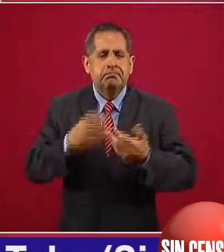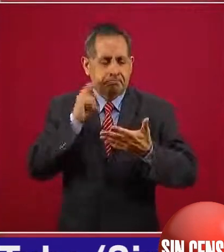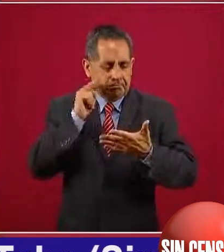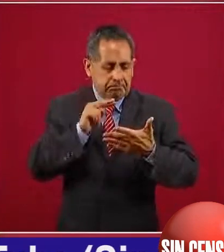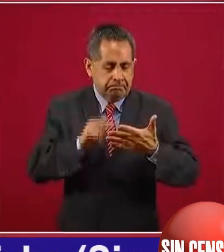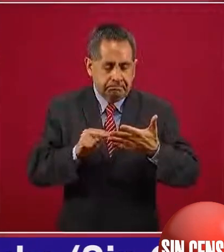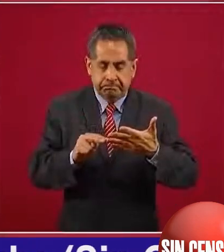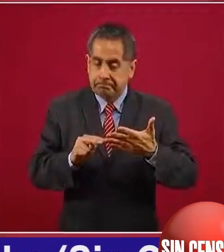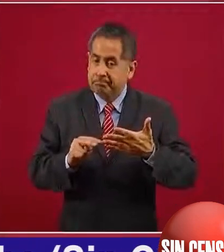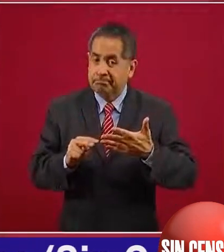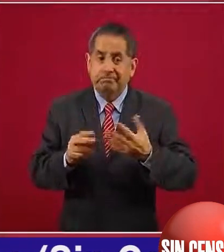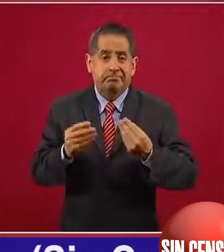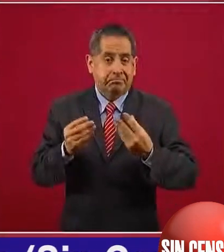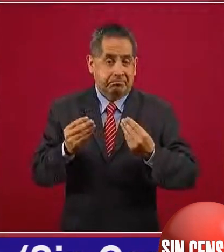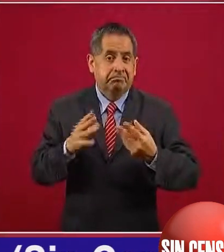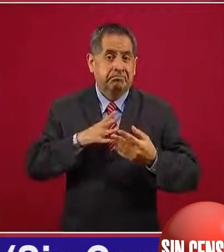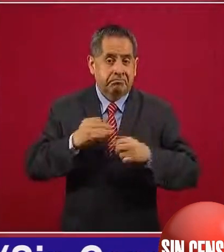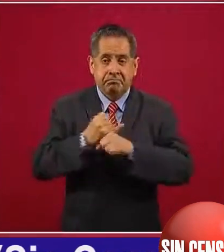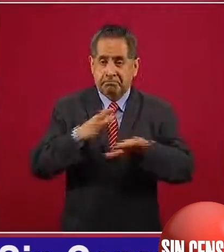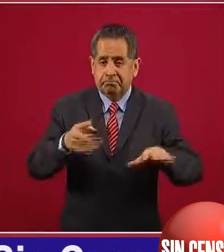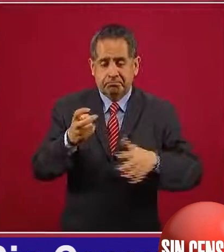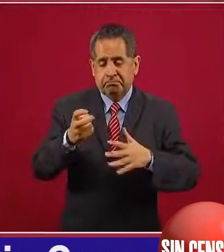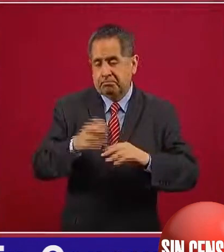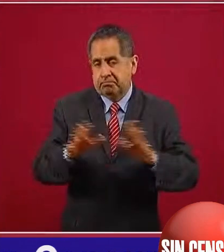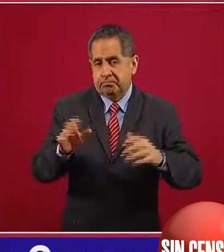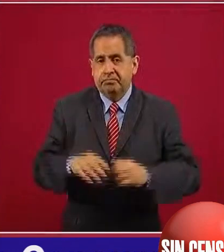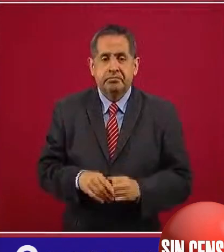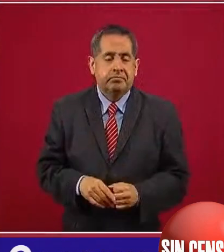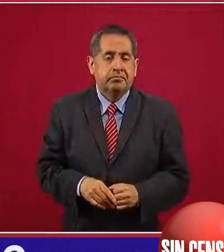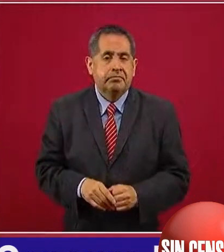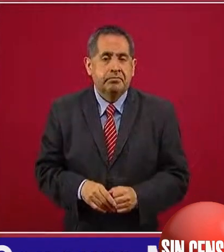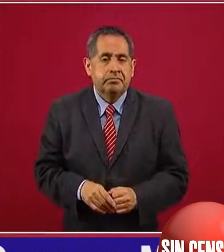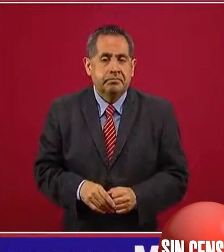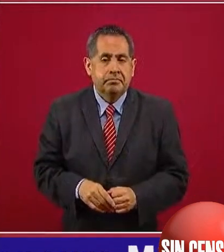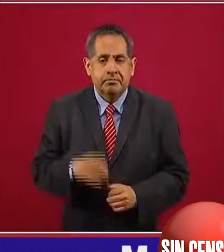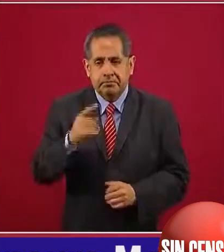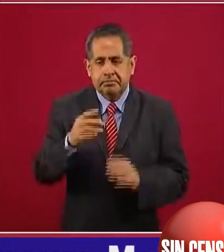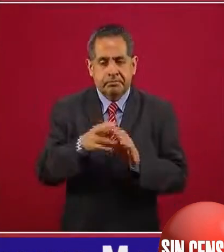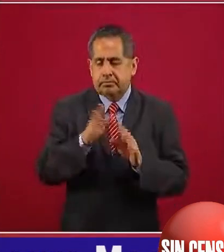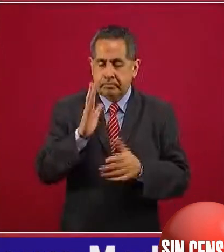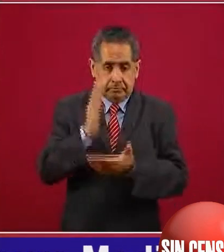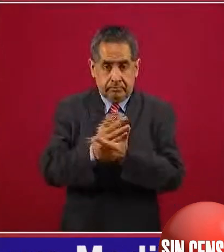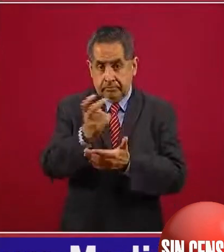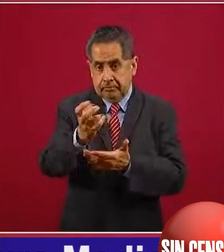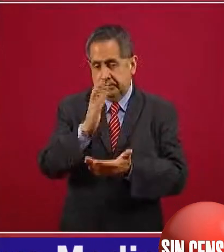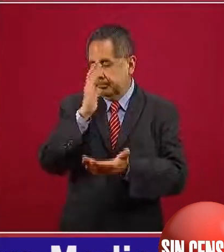hay información sobre eso. Ya eso ya no existe,